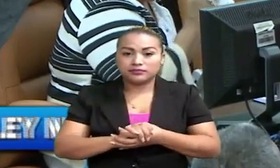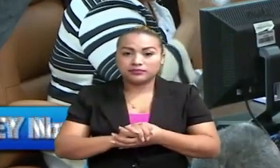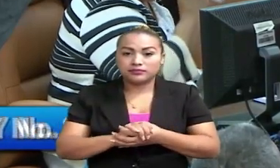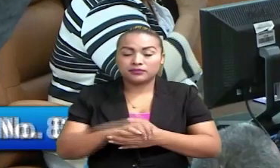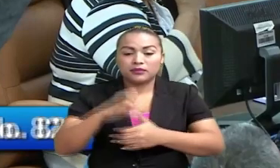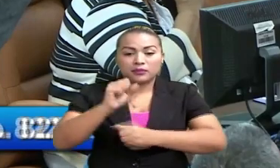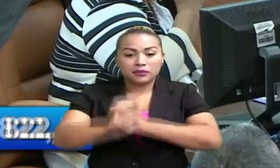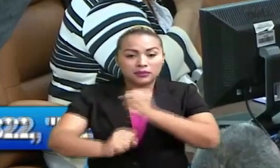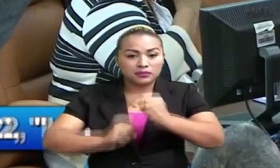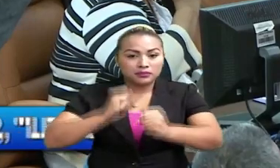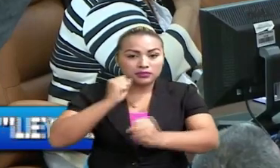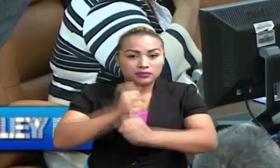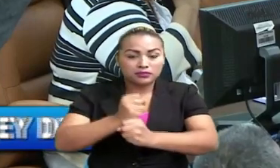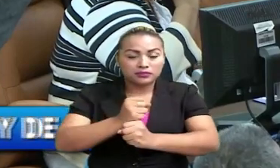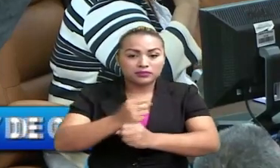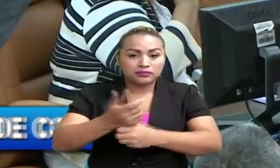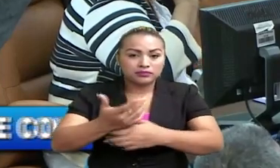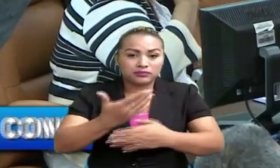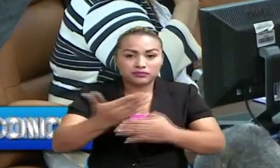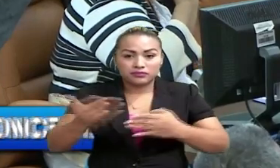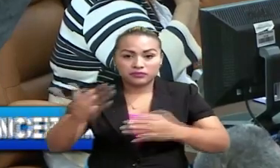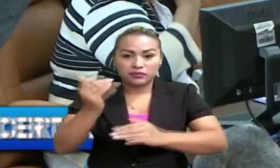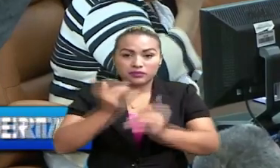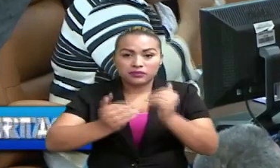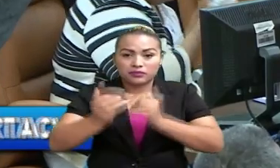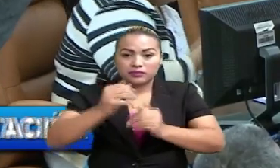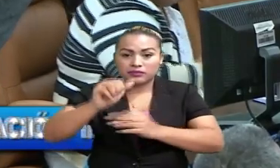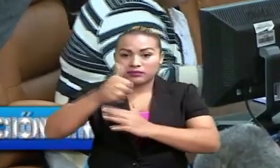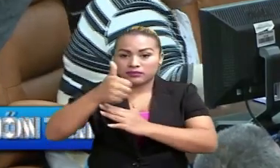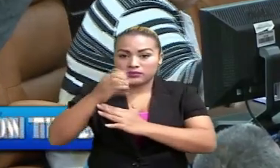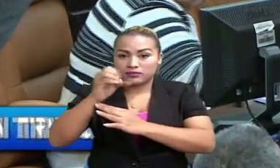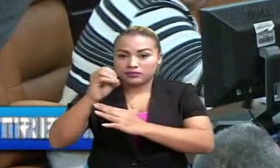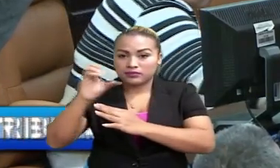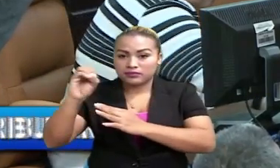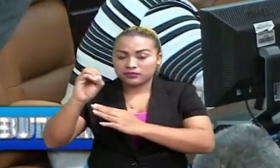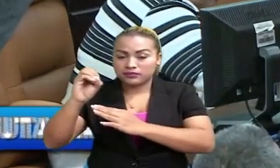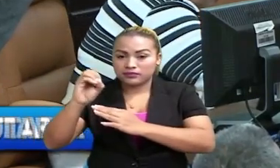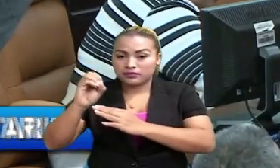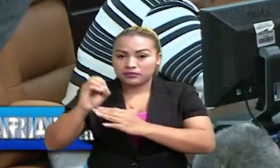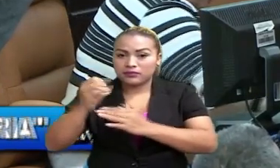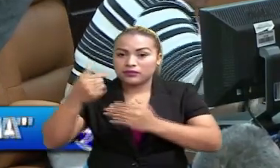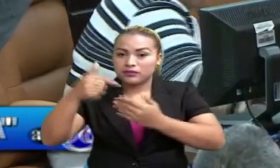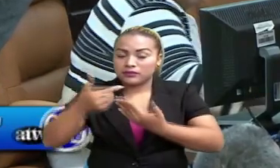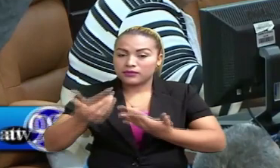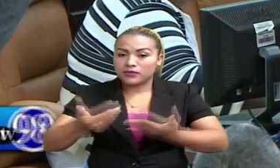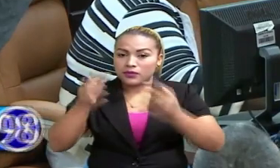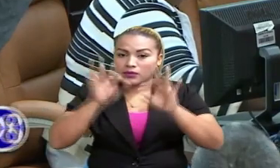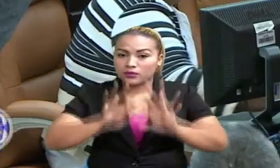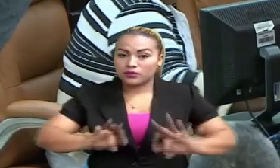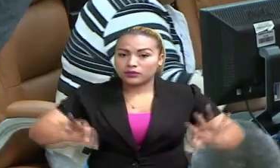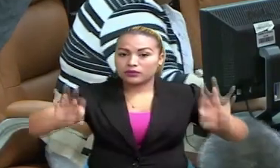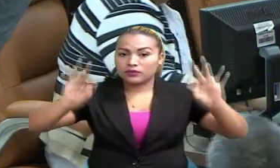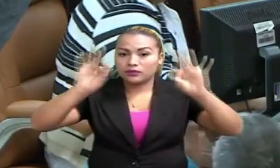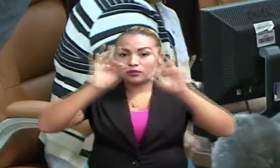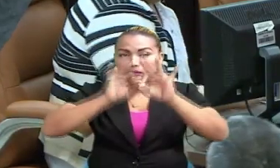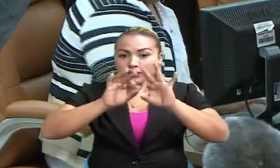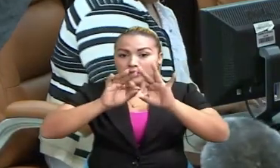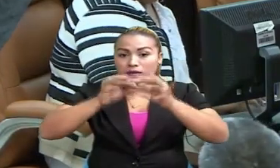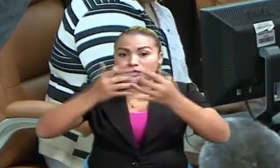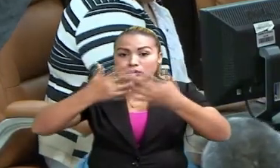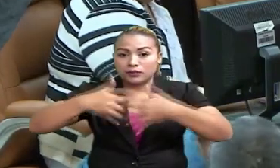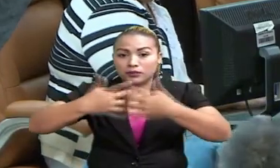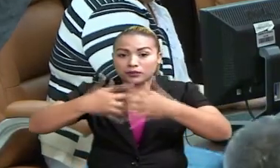Y los más de 600 y pico, que son los principales contribuyentes,